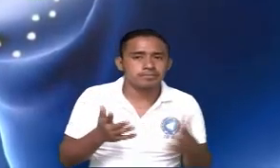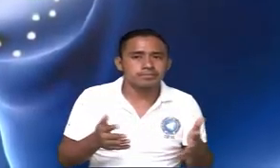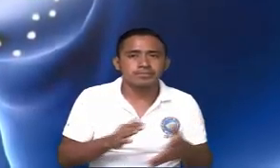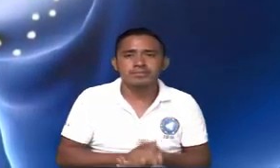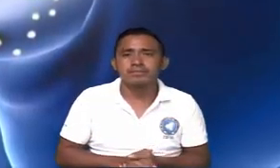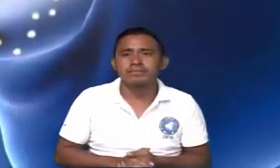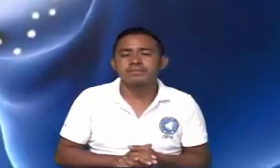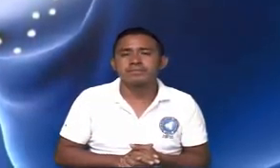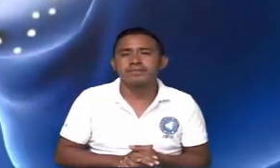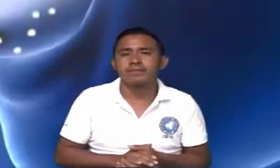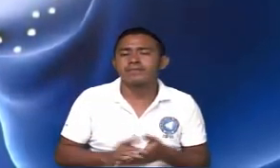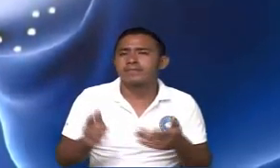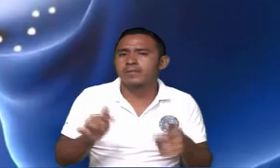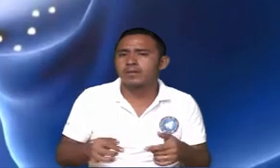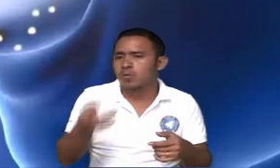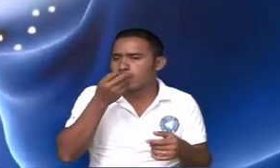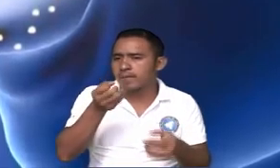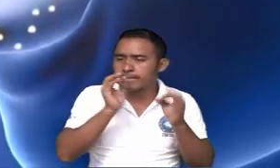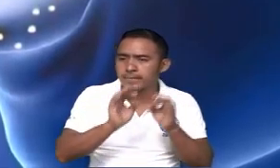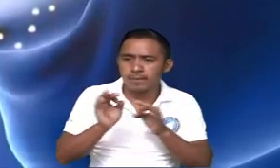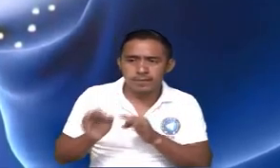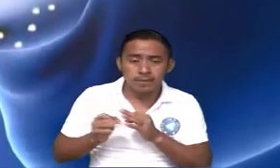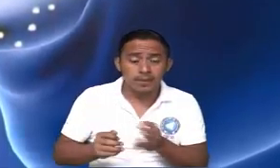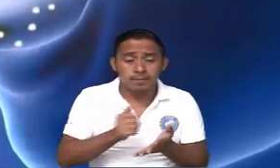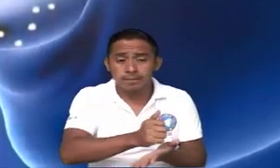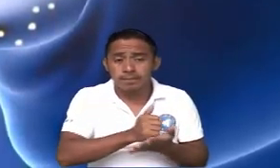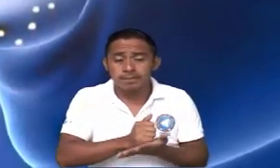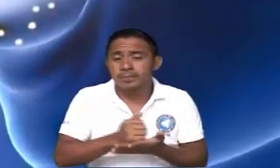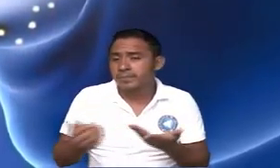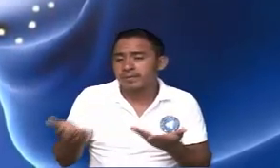no, aunque coma alimentos que son favorables,